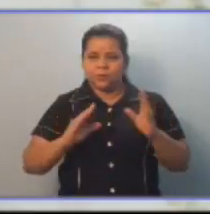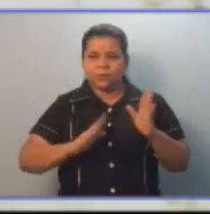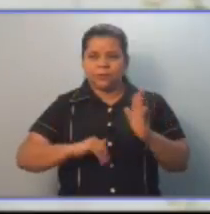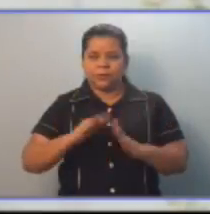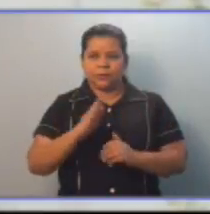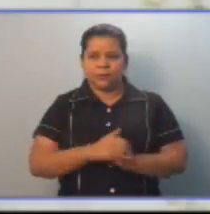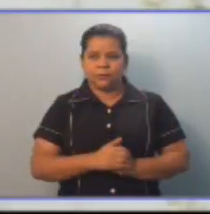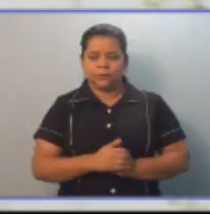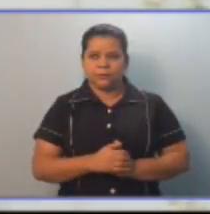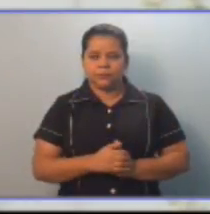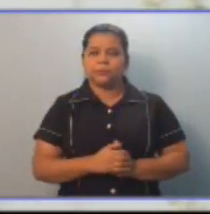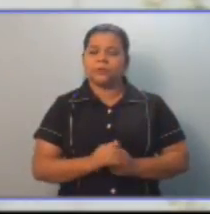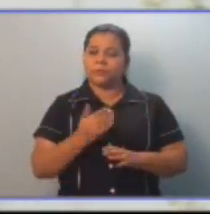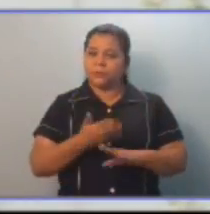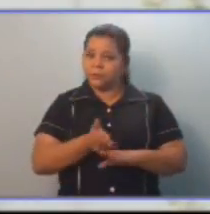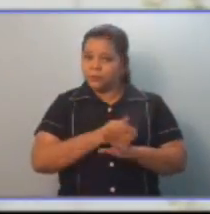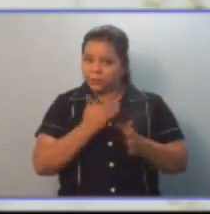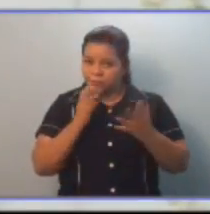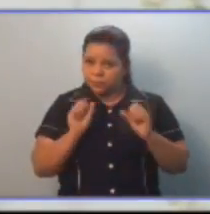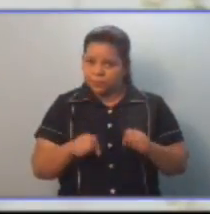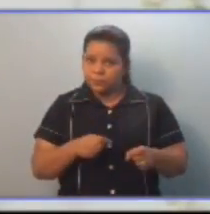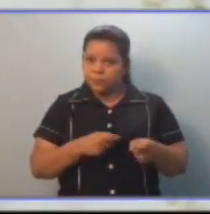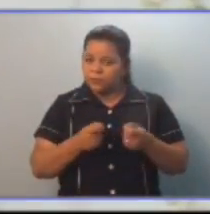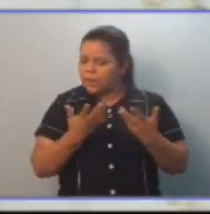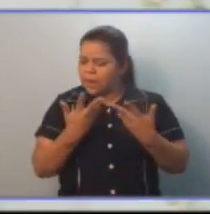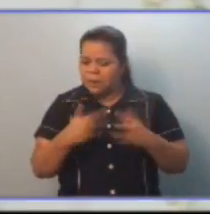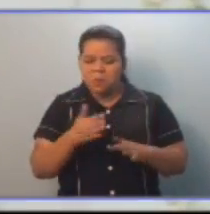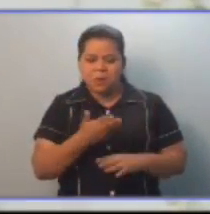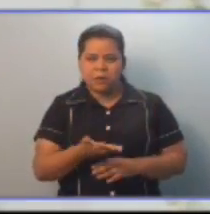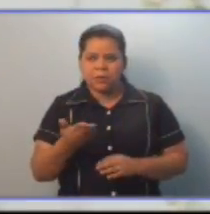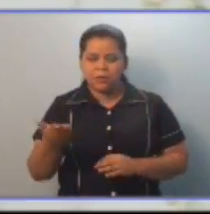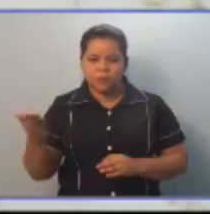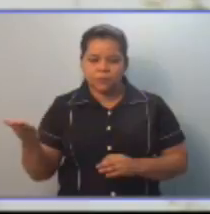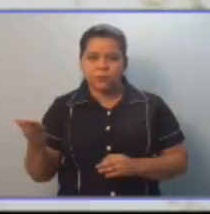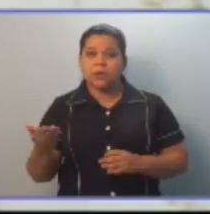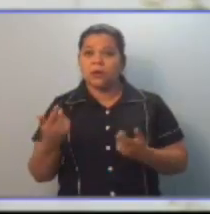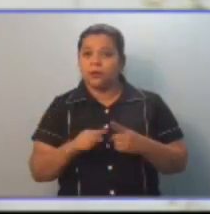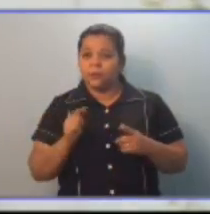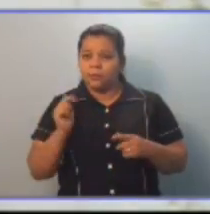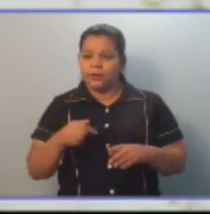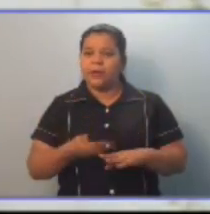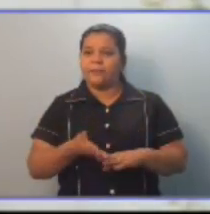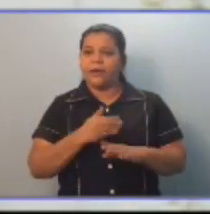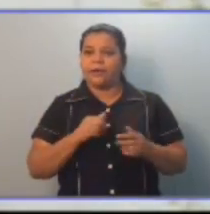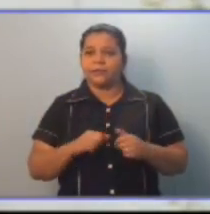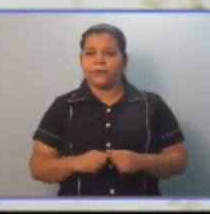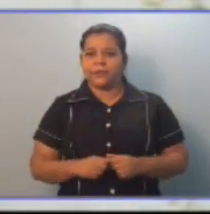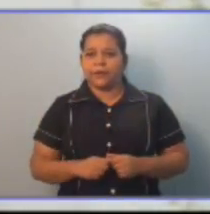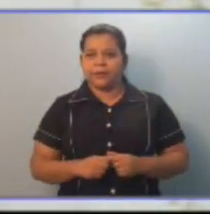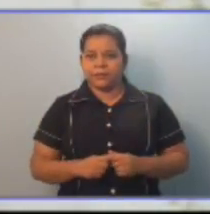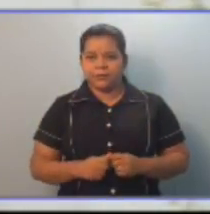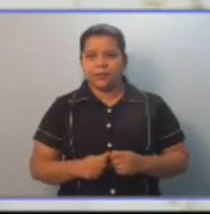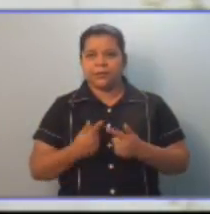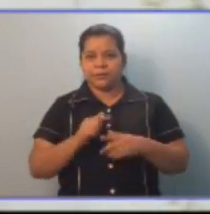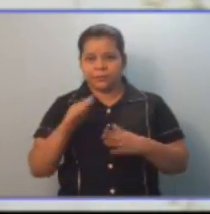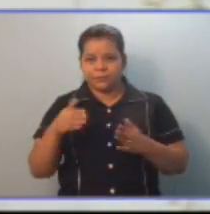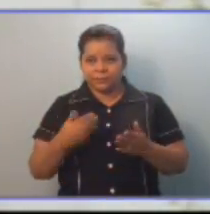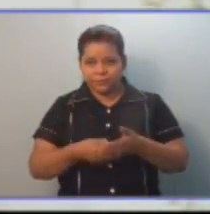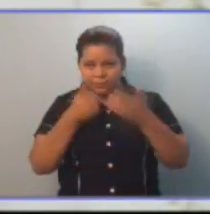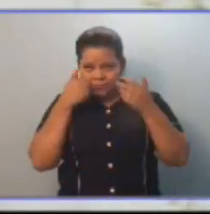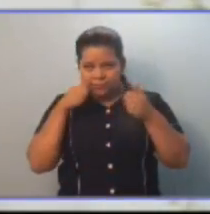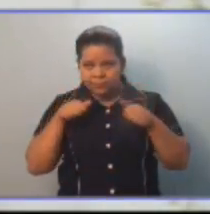que yo vaya a decir no se controla y poder decir cualquier cosa, pero ese control hay que, ¿cómo se